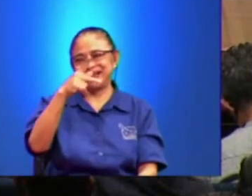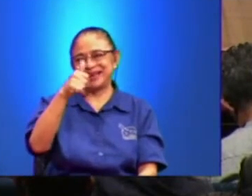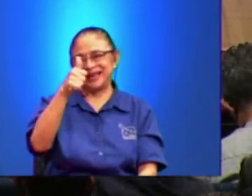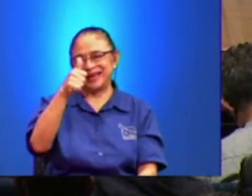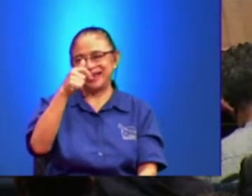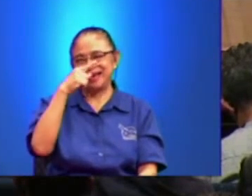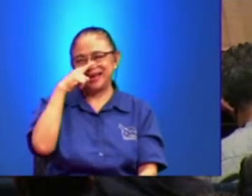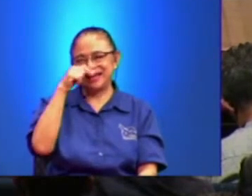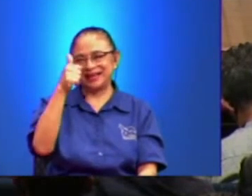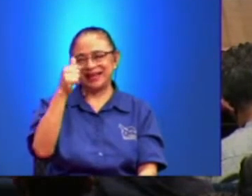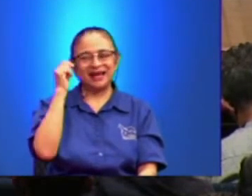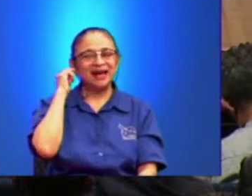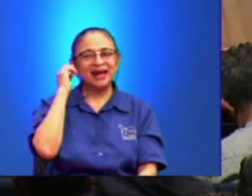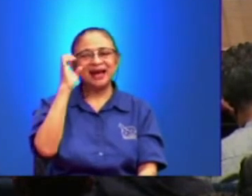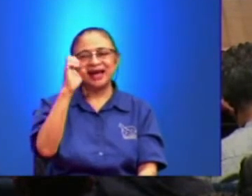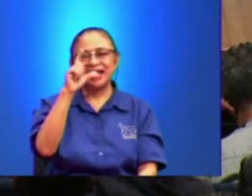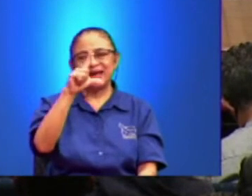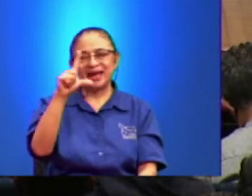días